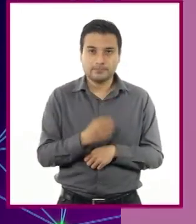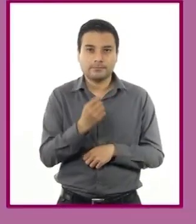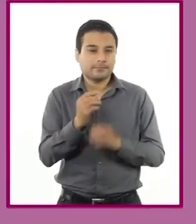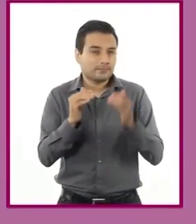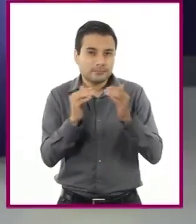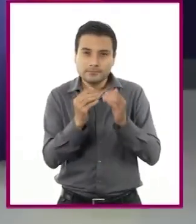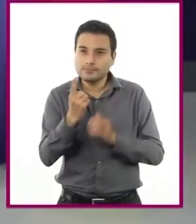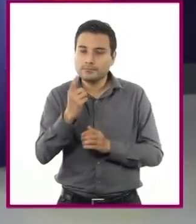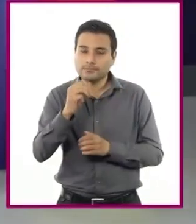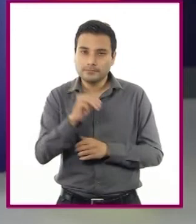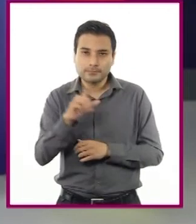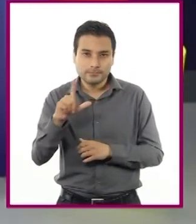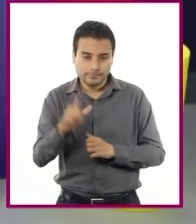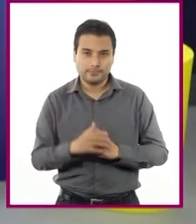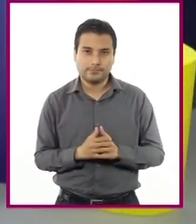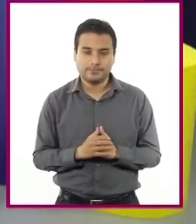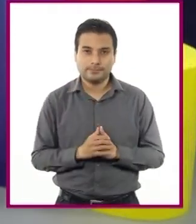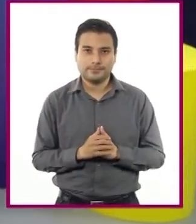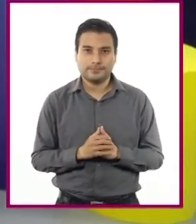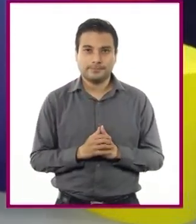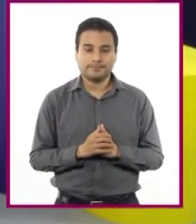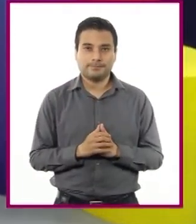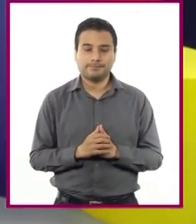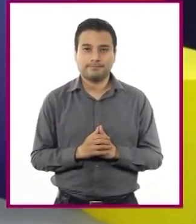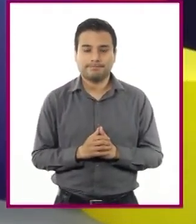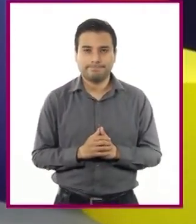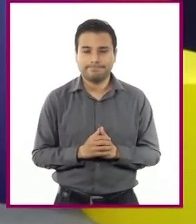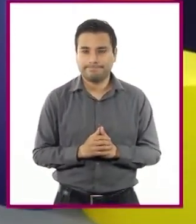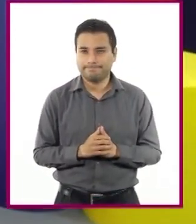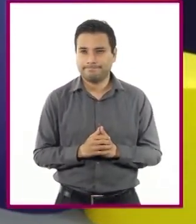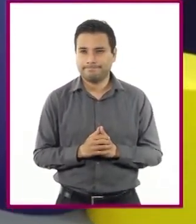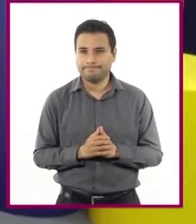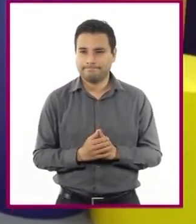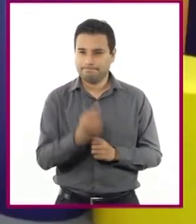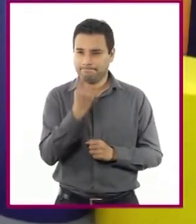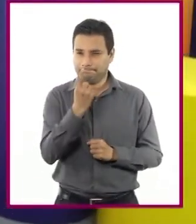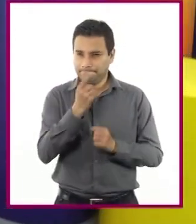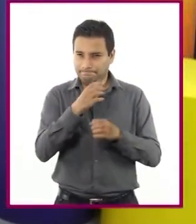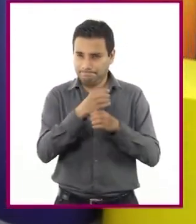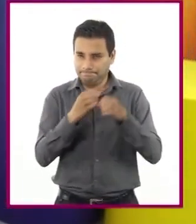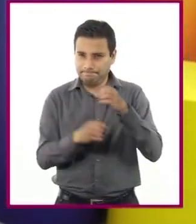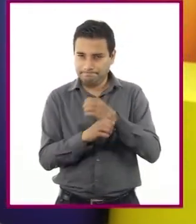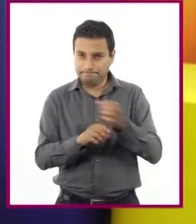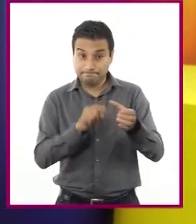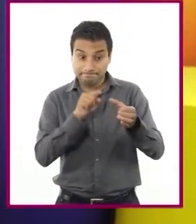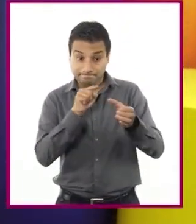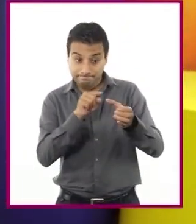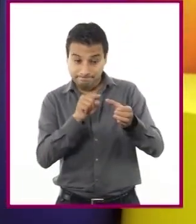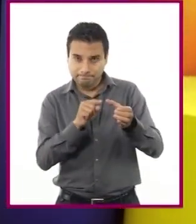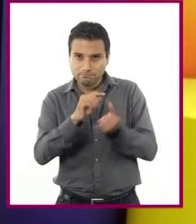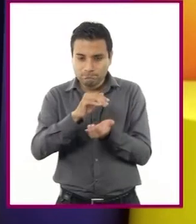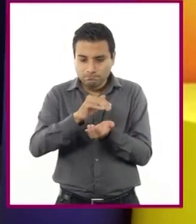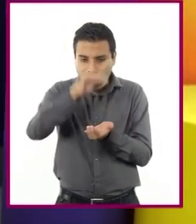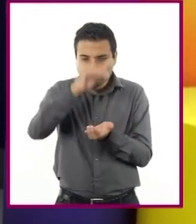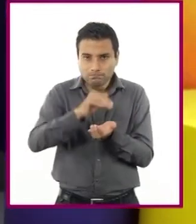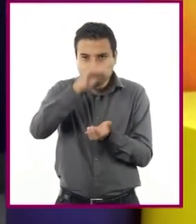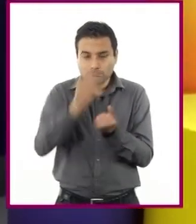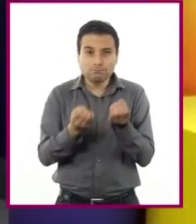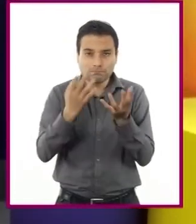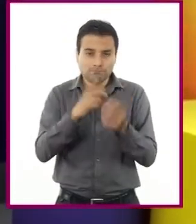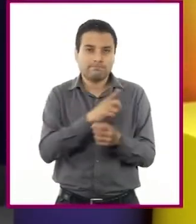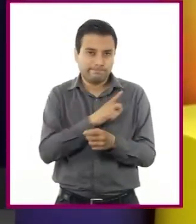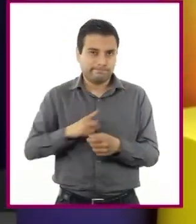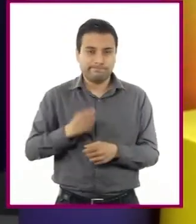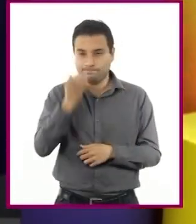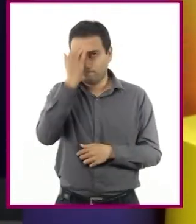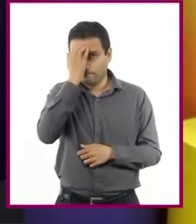mililitro. Para saber la capacidad que tiene un recipiente, no solo interviene el volumen de este,